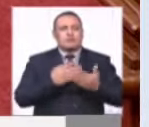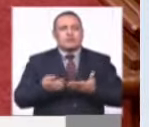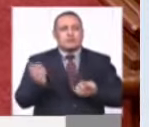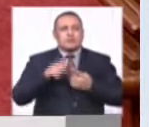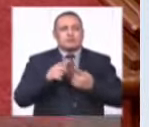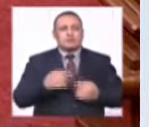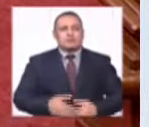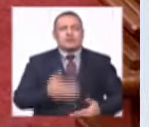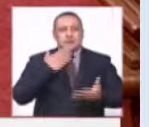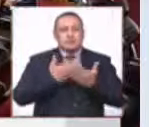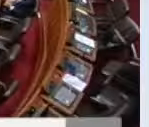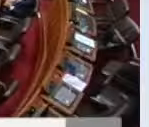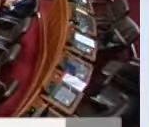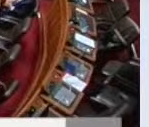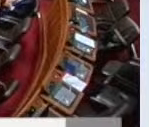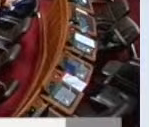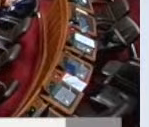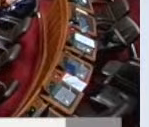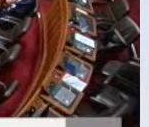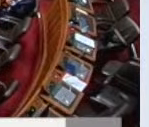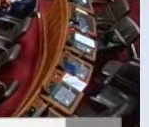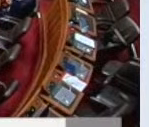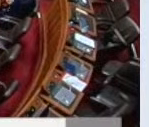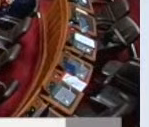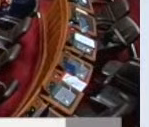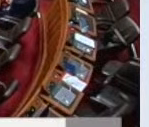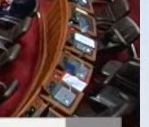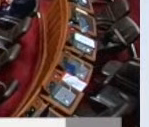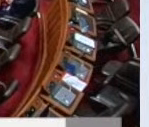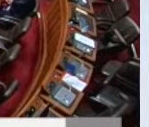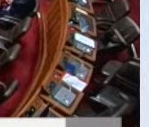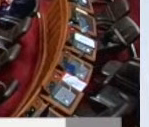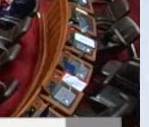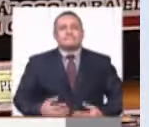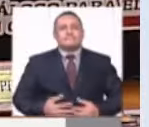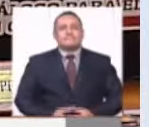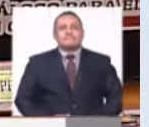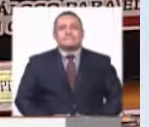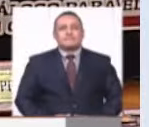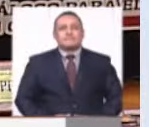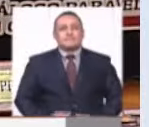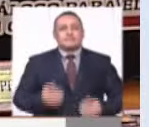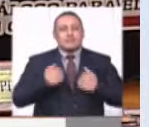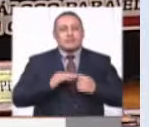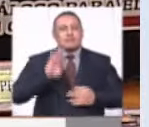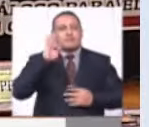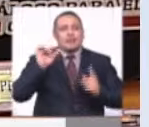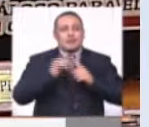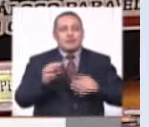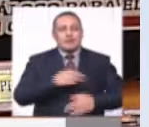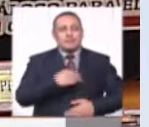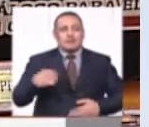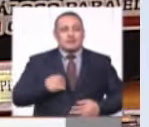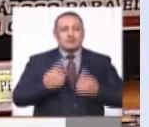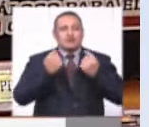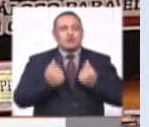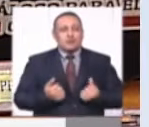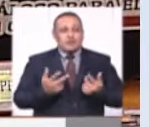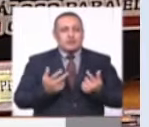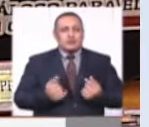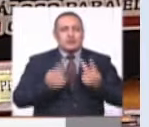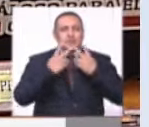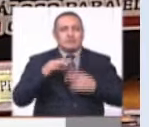hasta la fecha. Gracias, señor presidente. Gracias, ministro. Tiene el uso de la palabra el ministro de Economía y